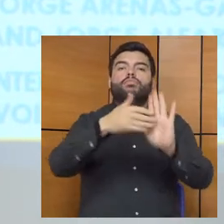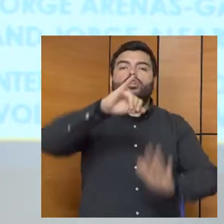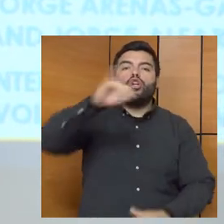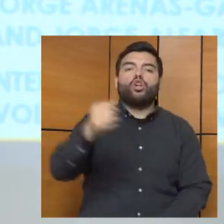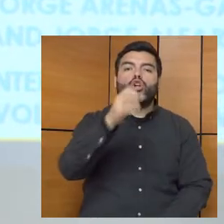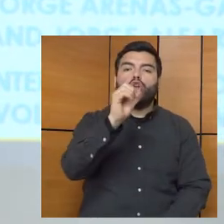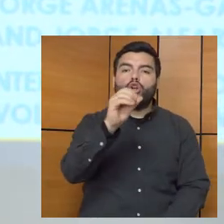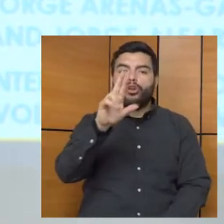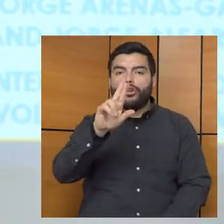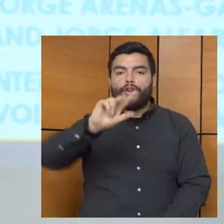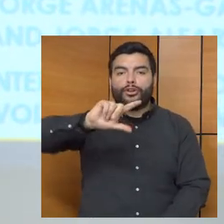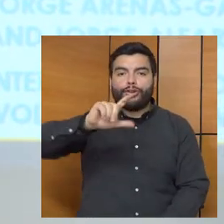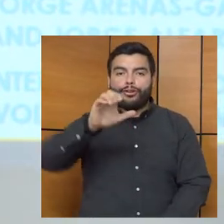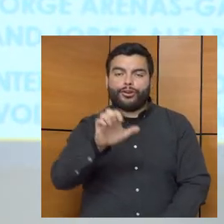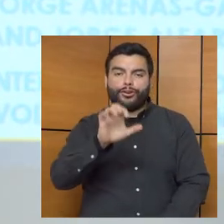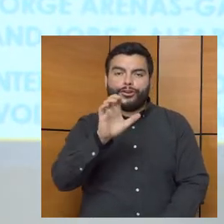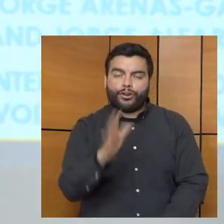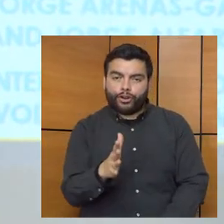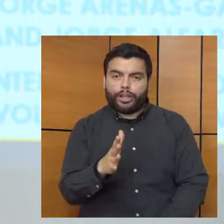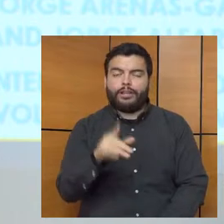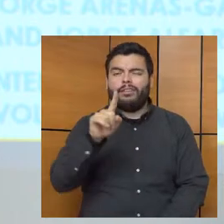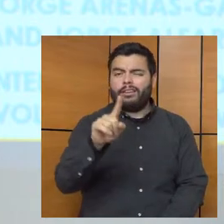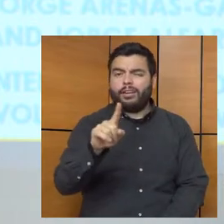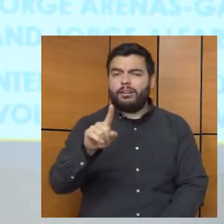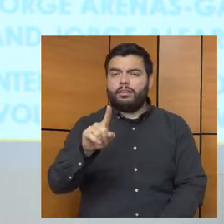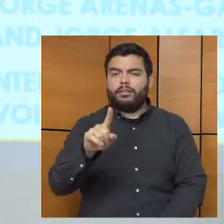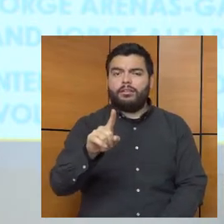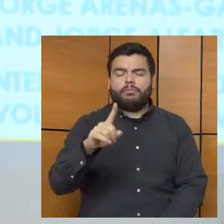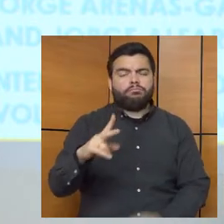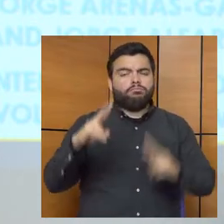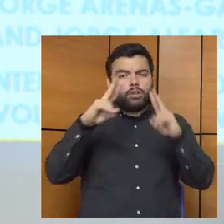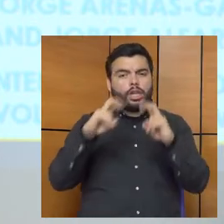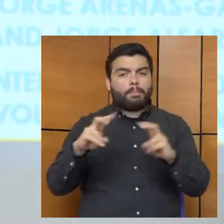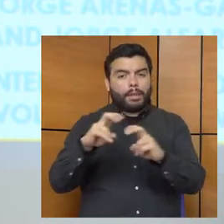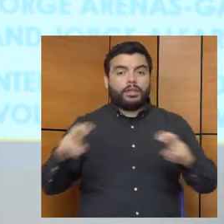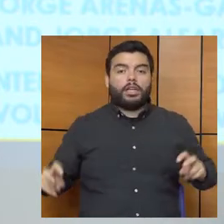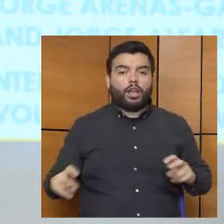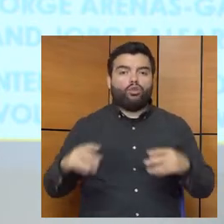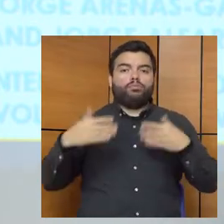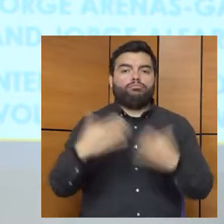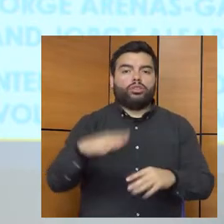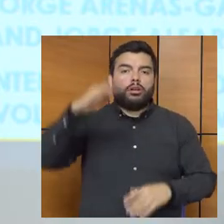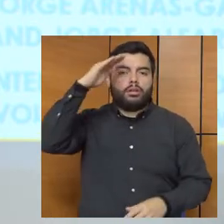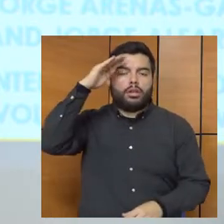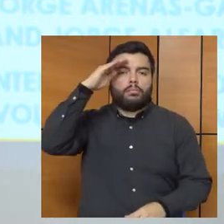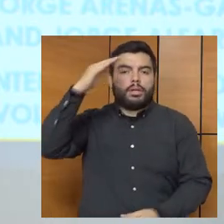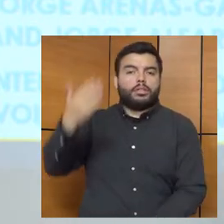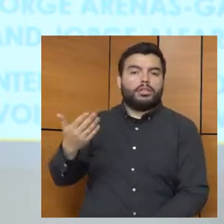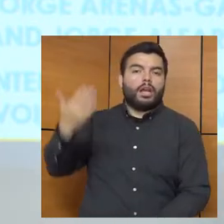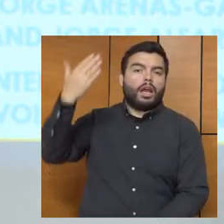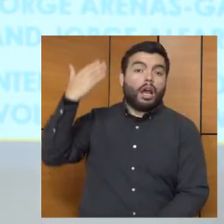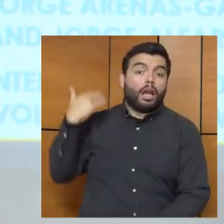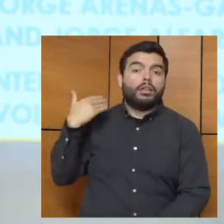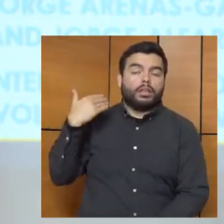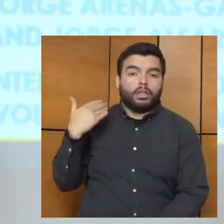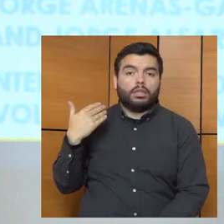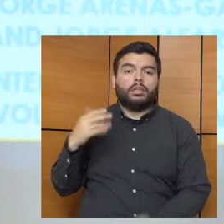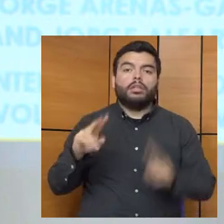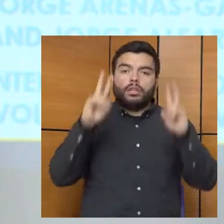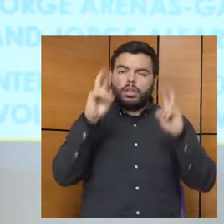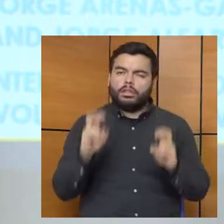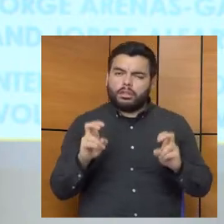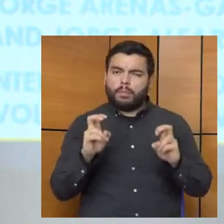Arenas, que nos ha enseñado un poco, él fue quizás el investigador que tenía más experiencia previa al proyecto en